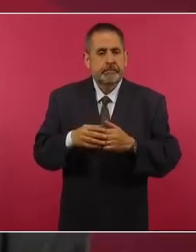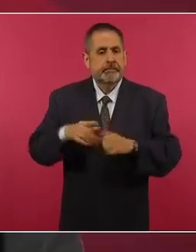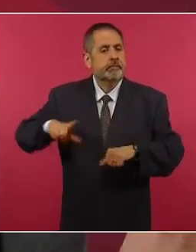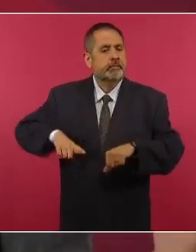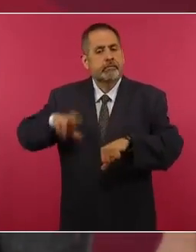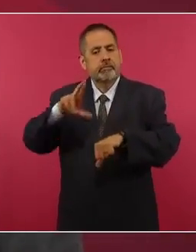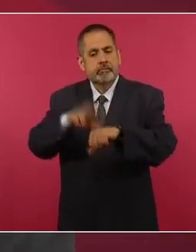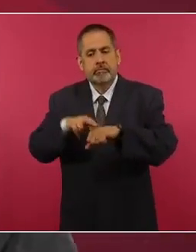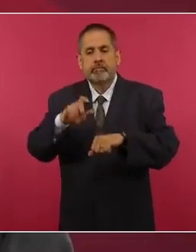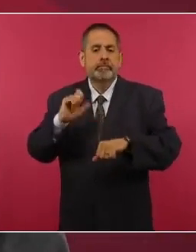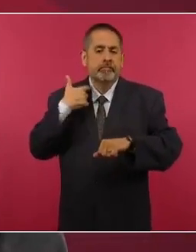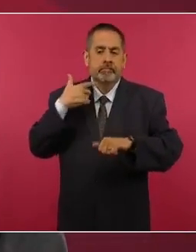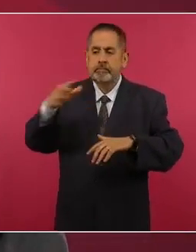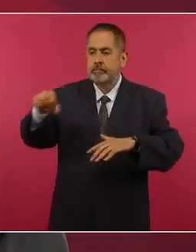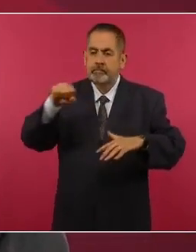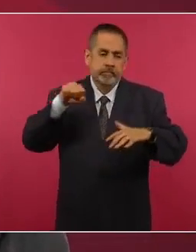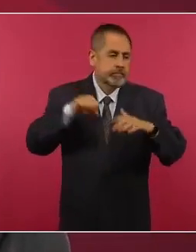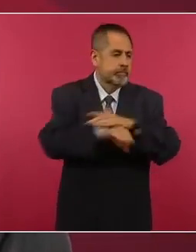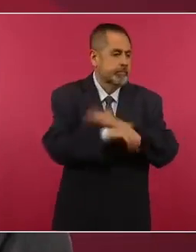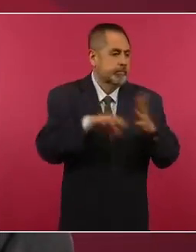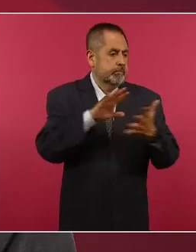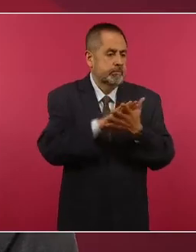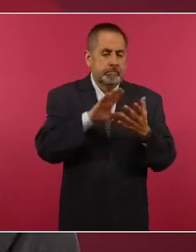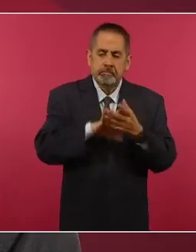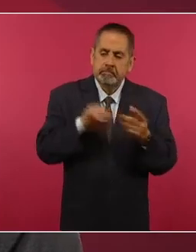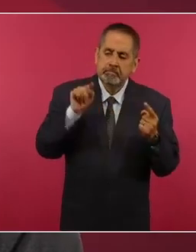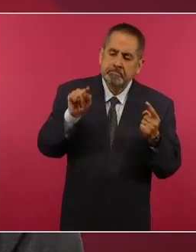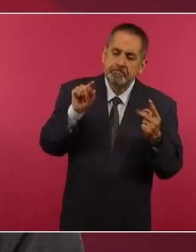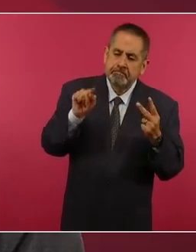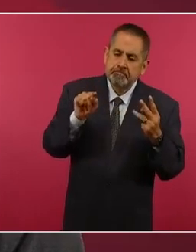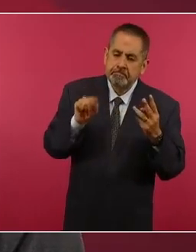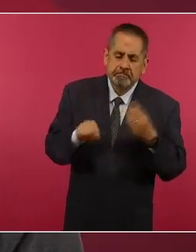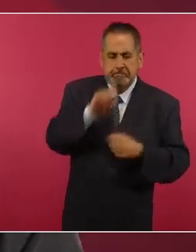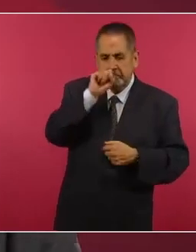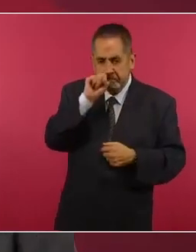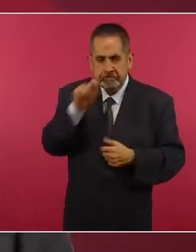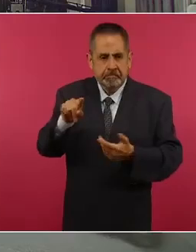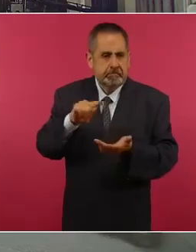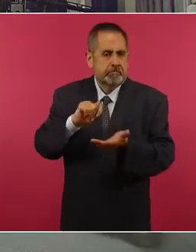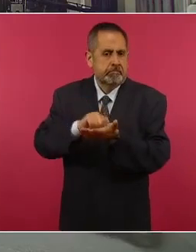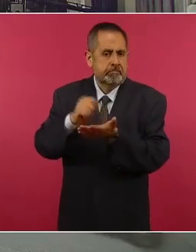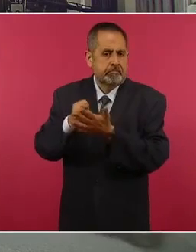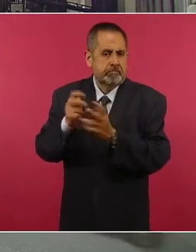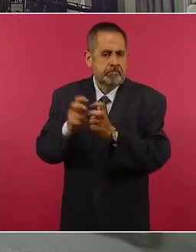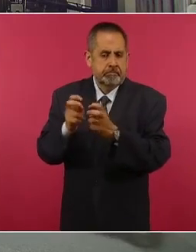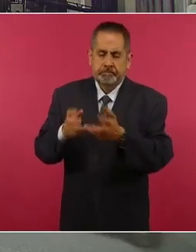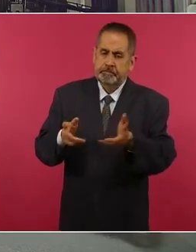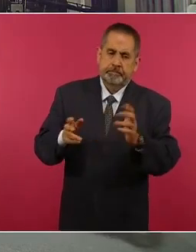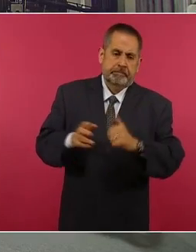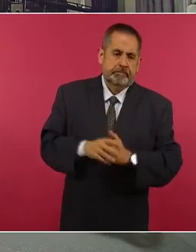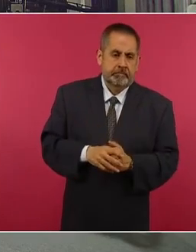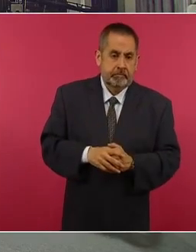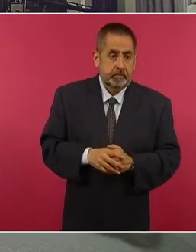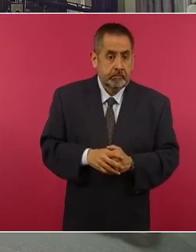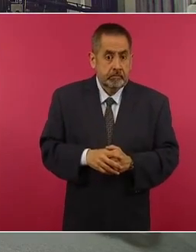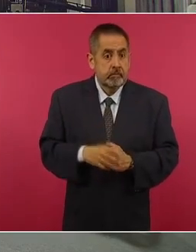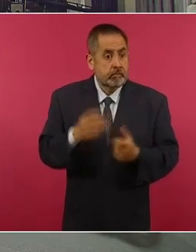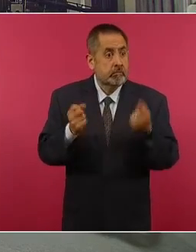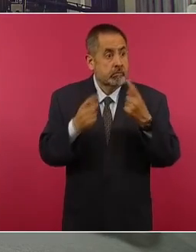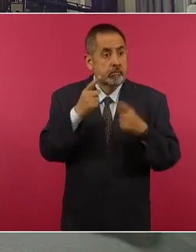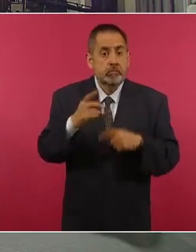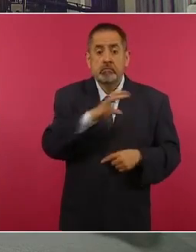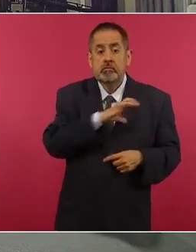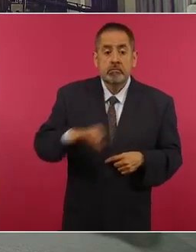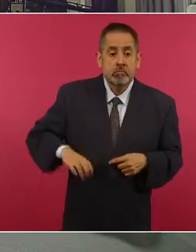gobernadores presos de Tamaulipas, bueno, han llegado a asesinar a